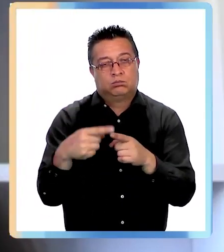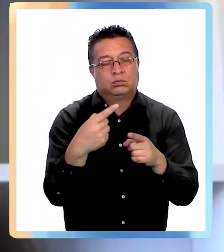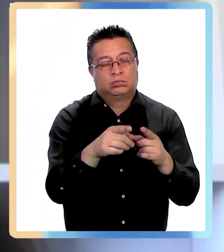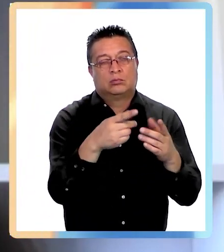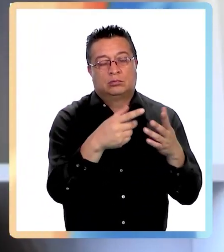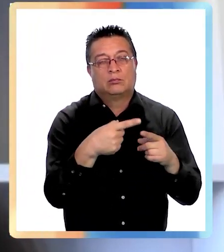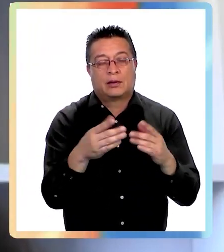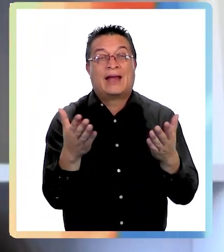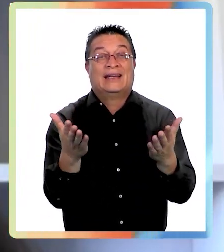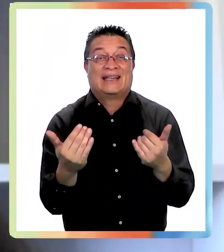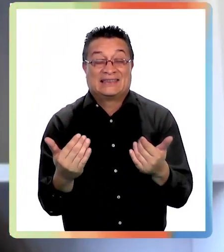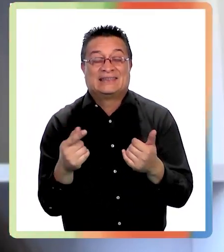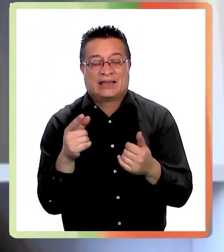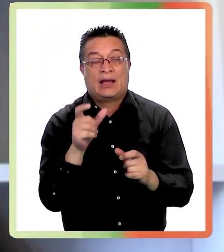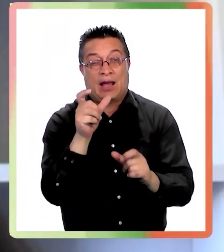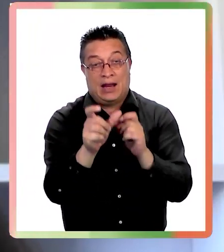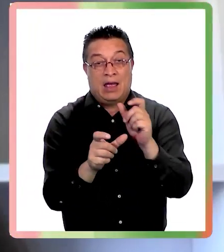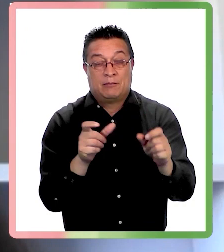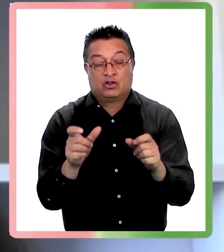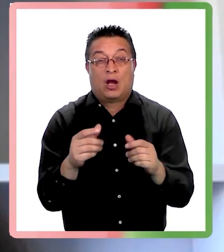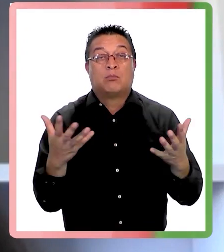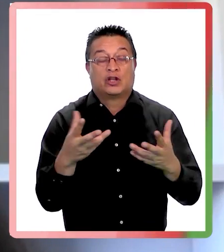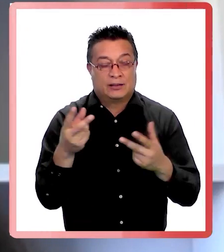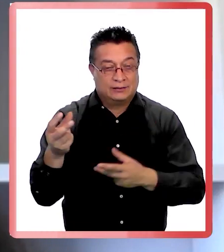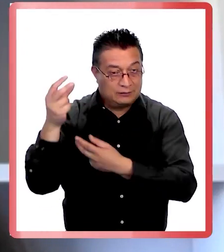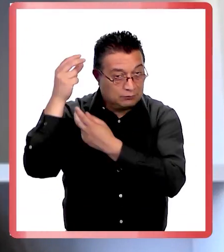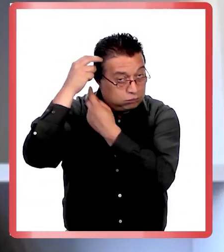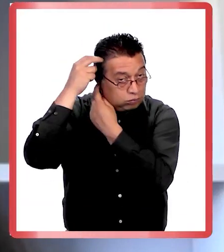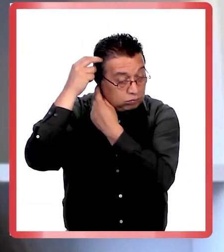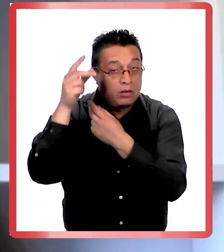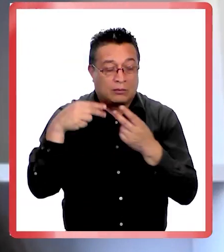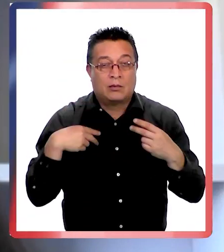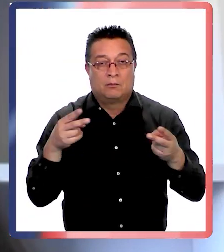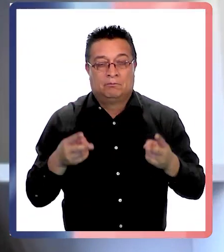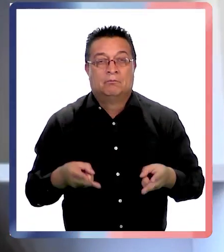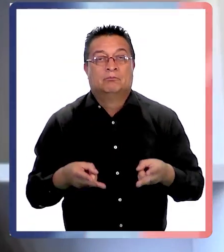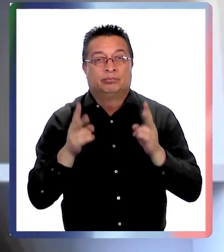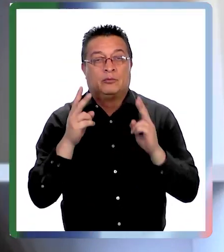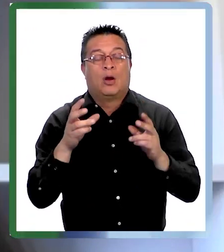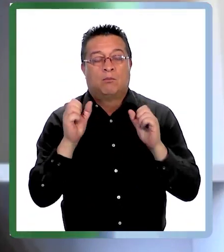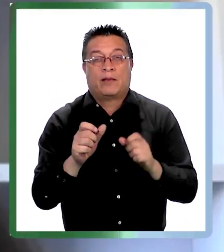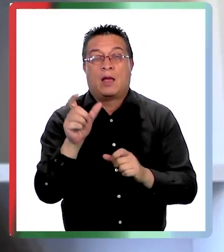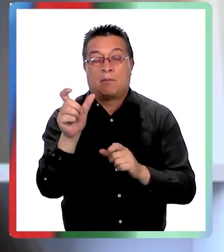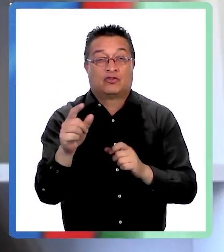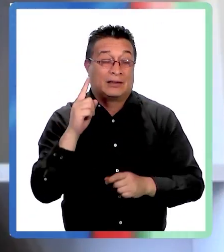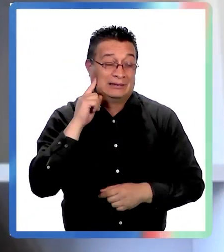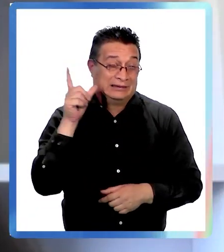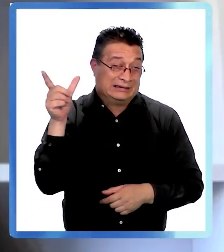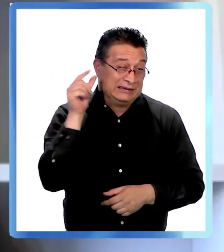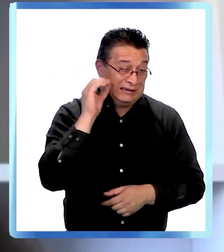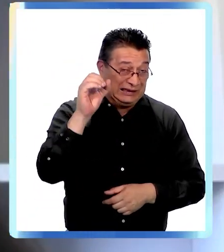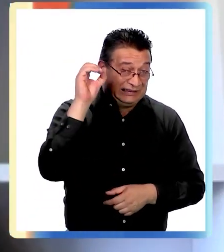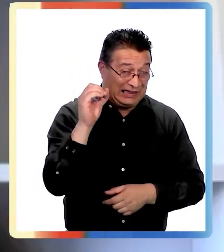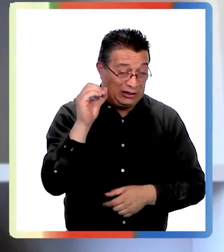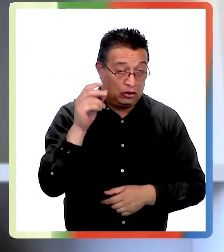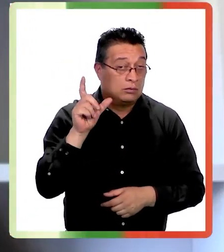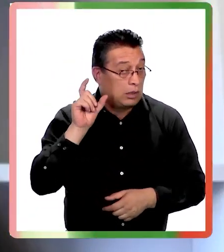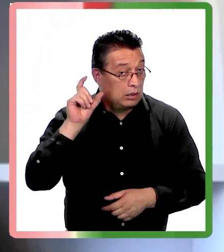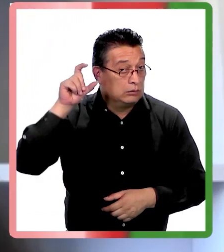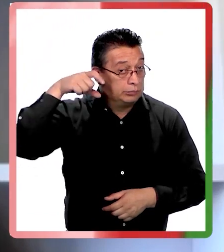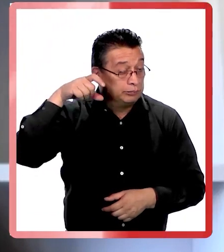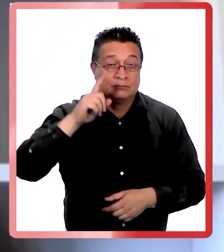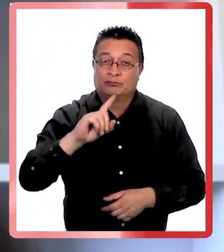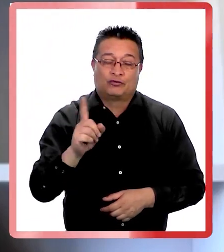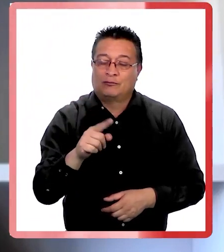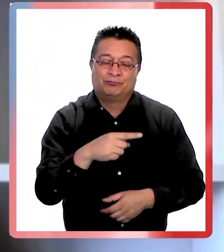darle cumplir esa necesidad de los pacientes, porque el implante coclear te permite tener a pacientes que no escuchan nada, que con